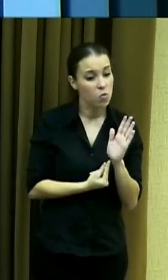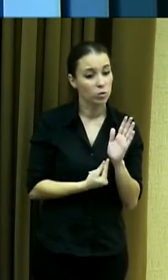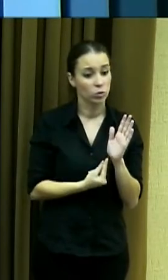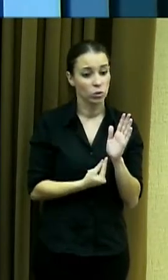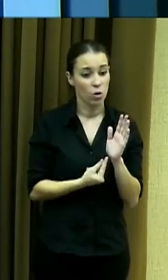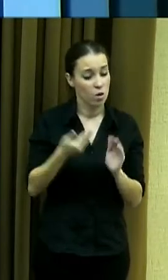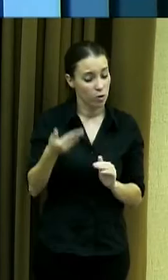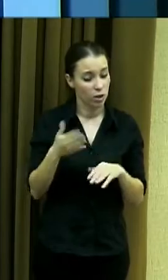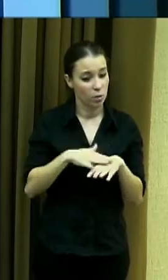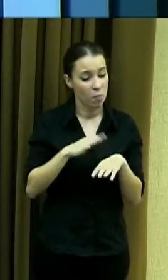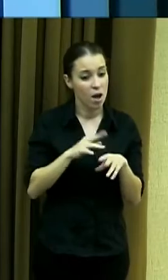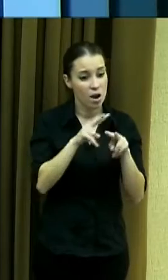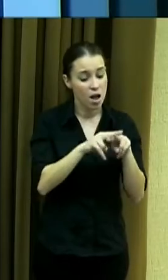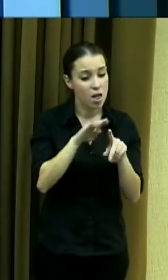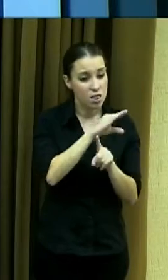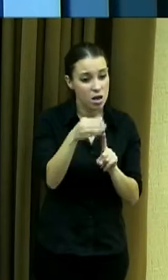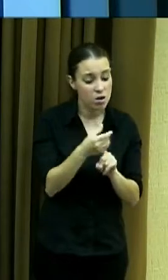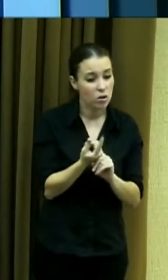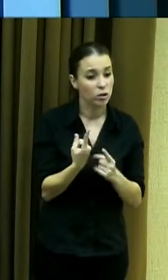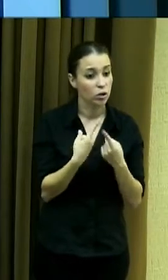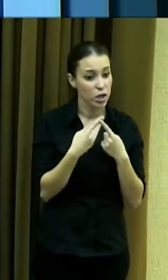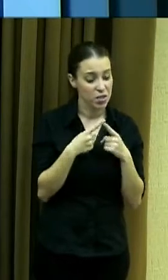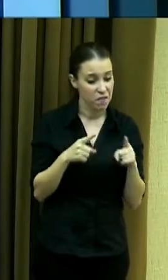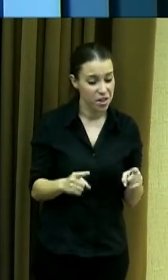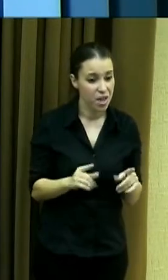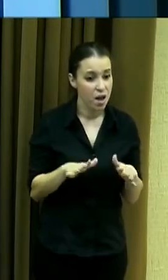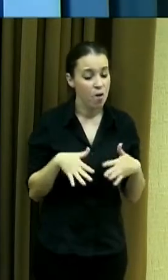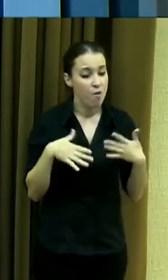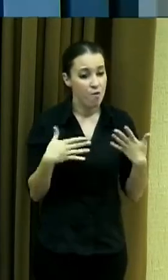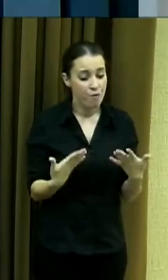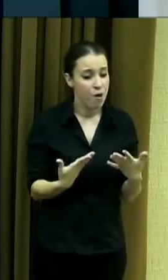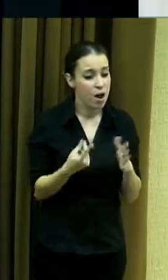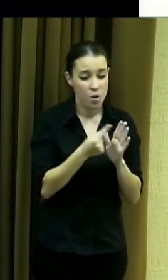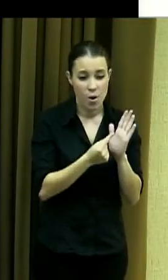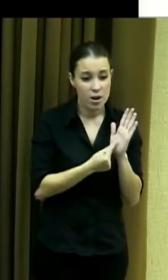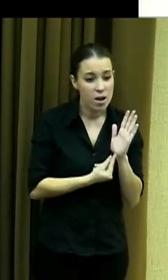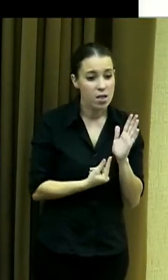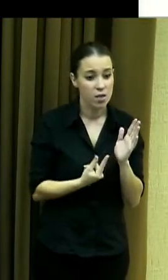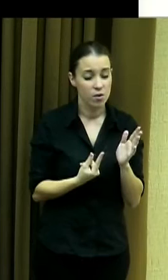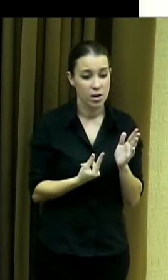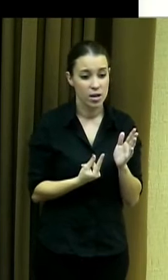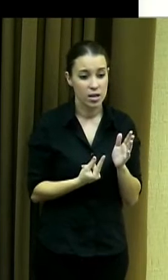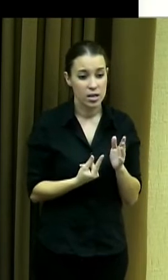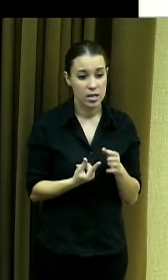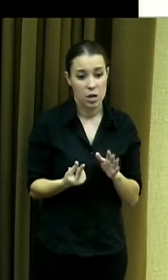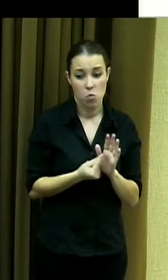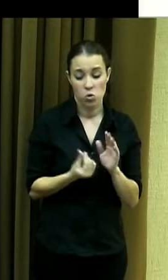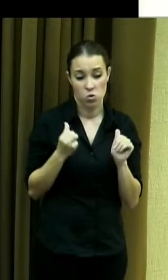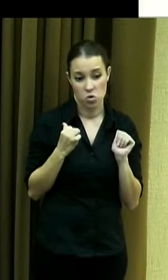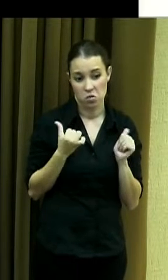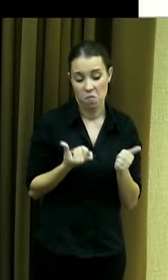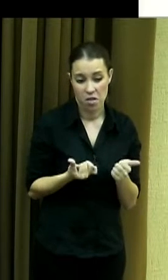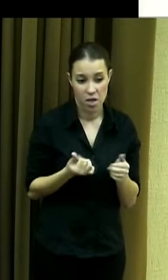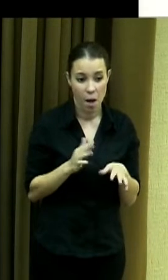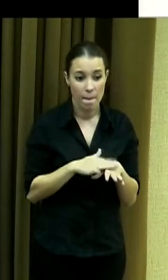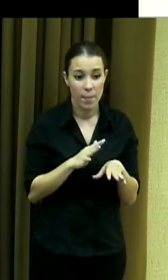para el diagnóstico, del diagnóstico diferencial, de cuáles son aquellos marcadores que nos ponen en el punto de partida para señalar